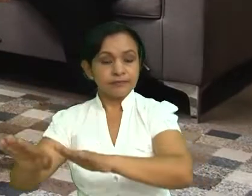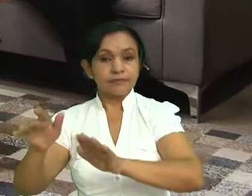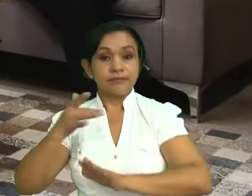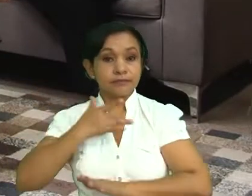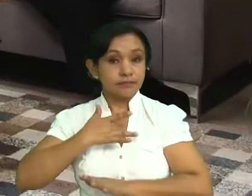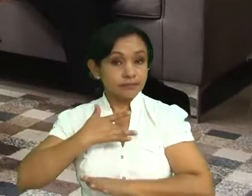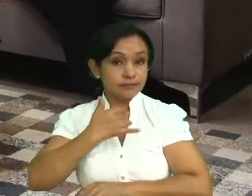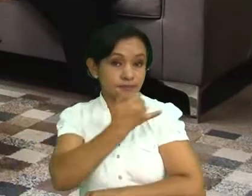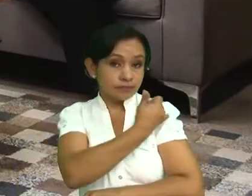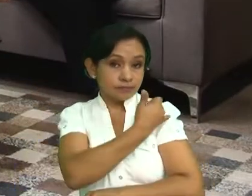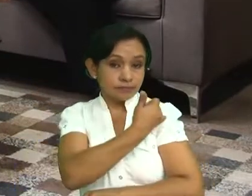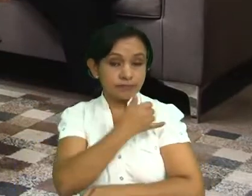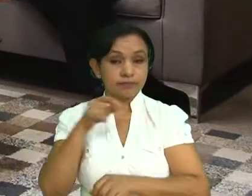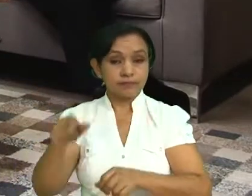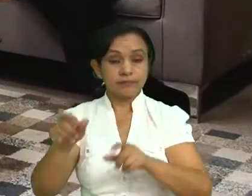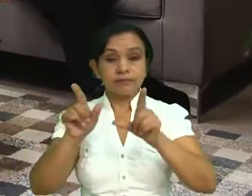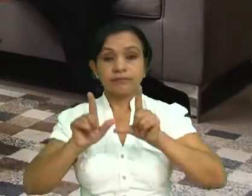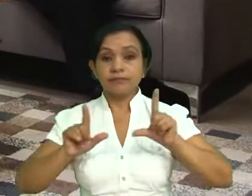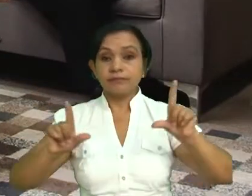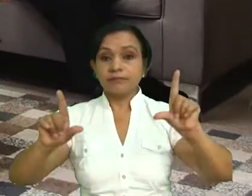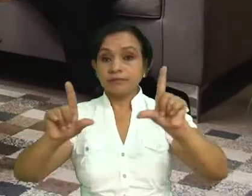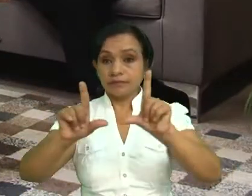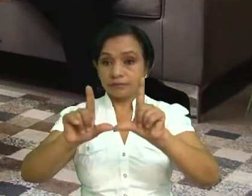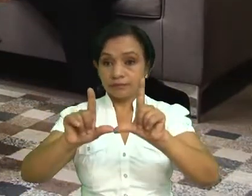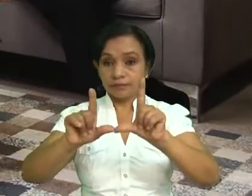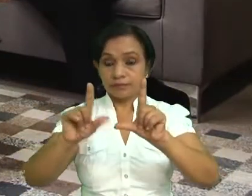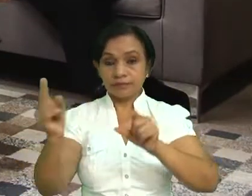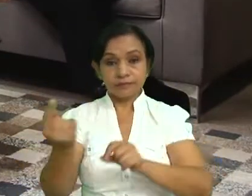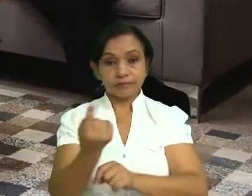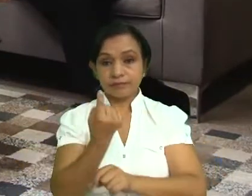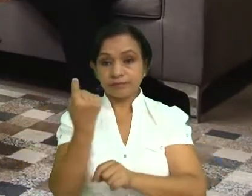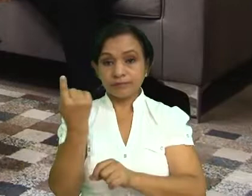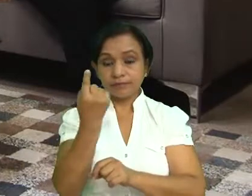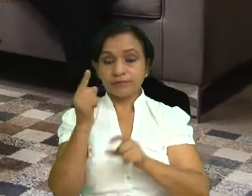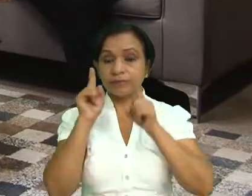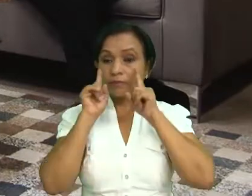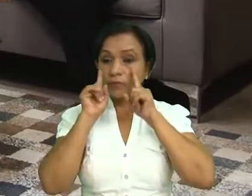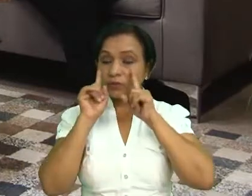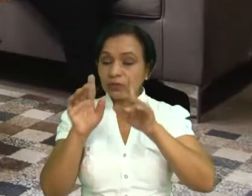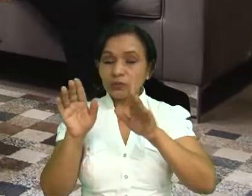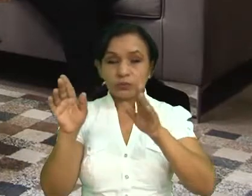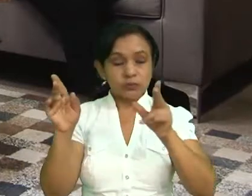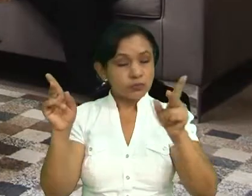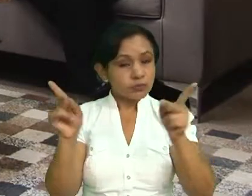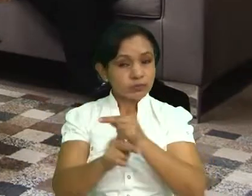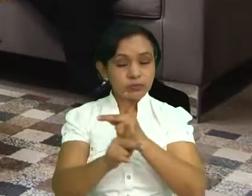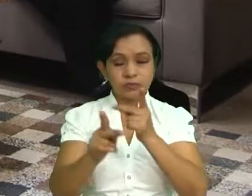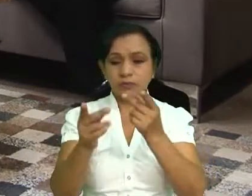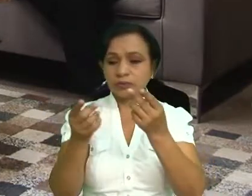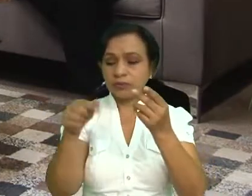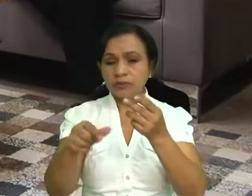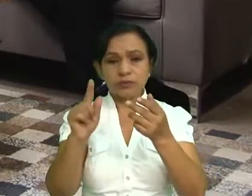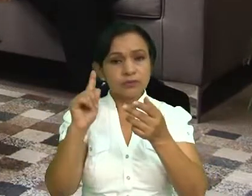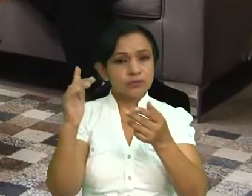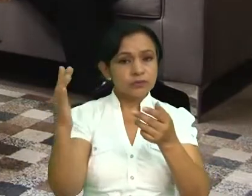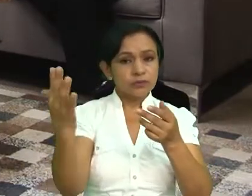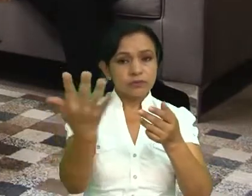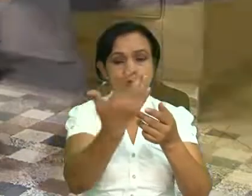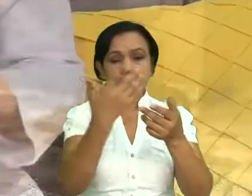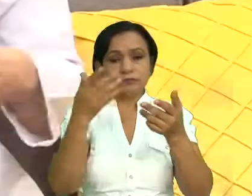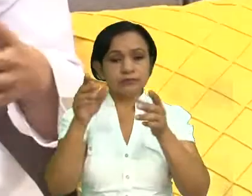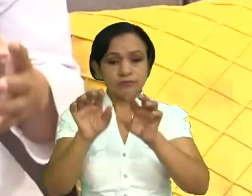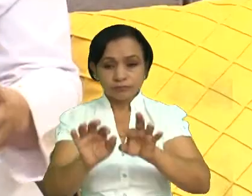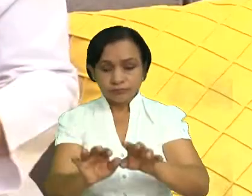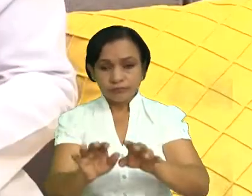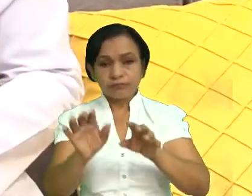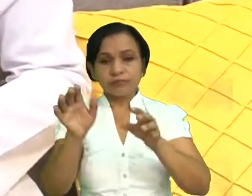necesario, donde hay una sala especial únicamente de cuidados intensivos totalmente equipada con monitores,